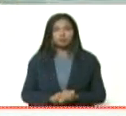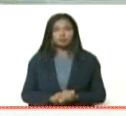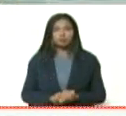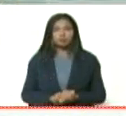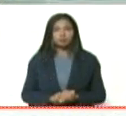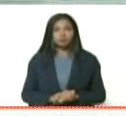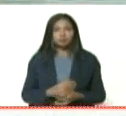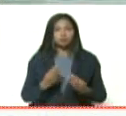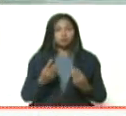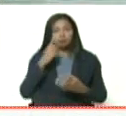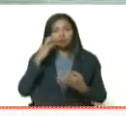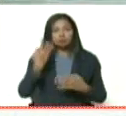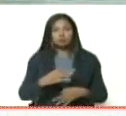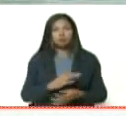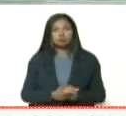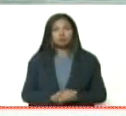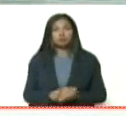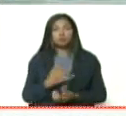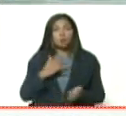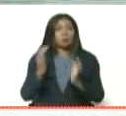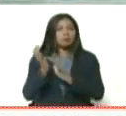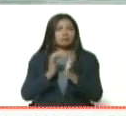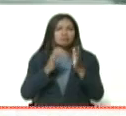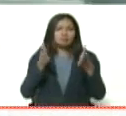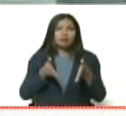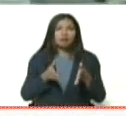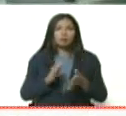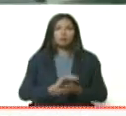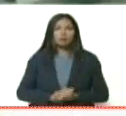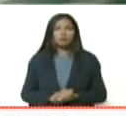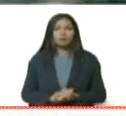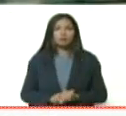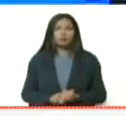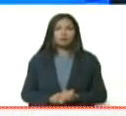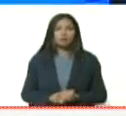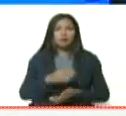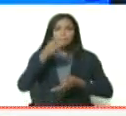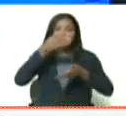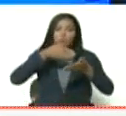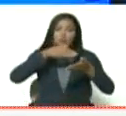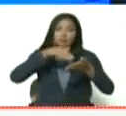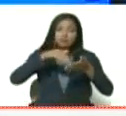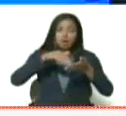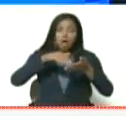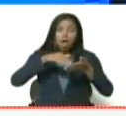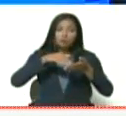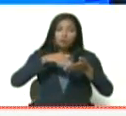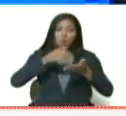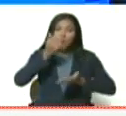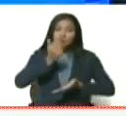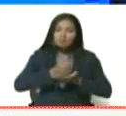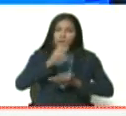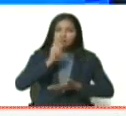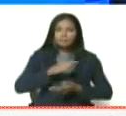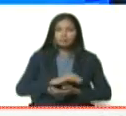Muy creyente. Soy cristiano, bautizado, confirmado.